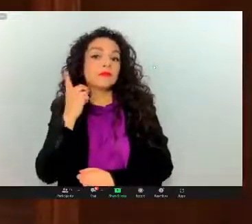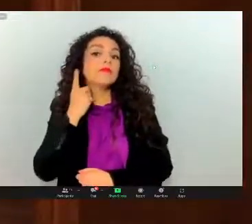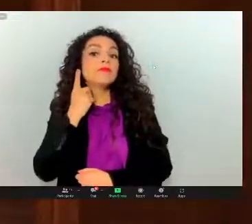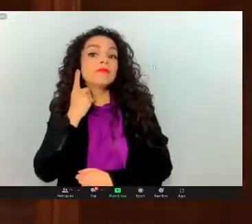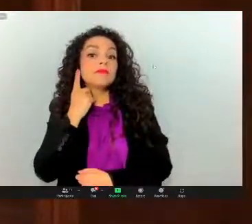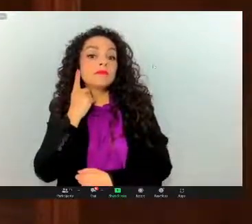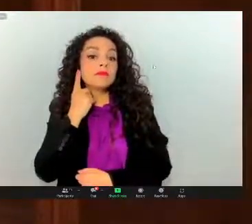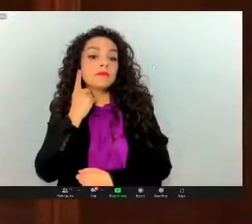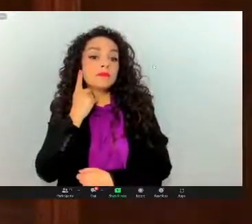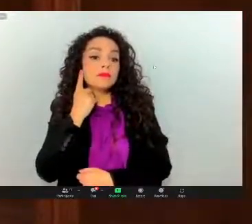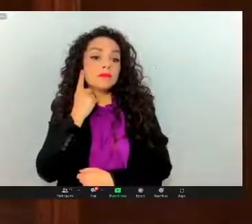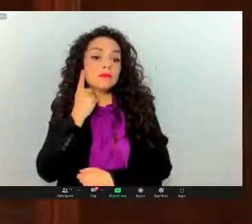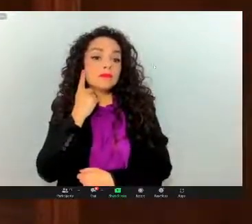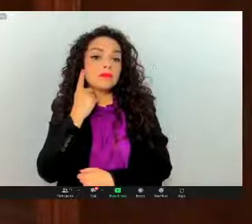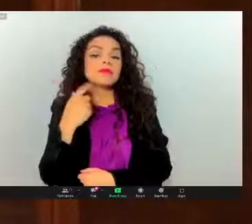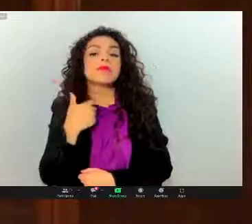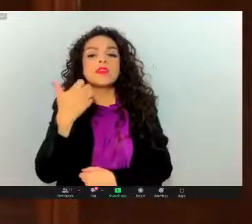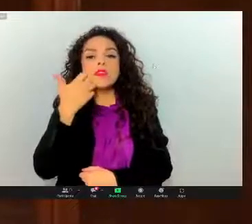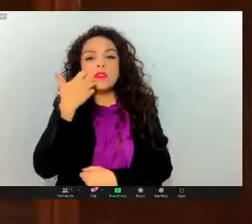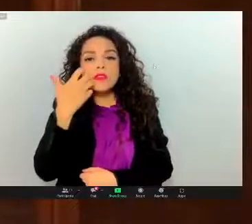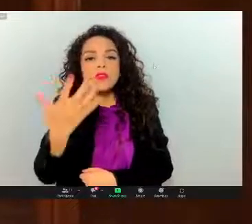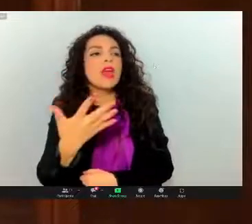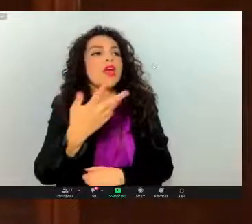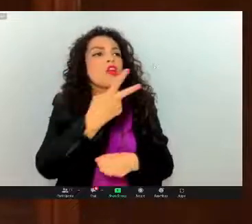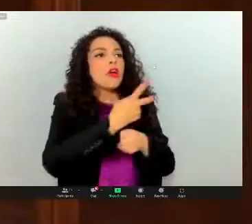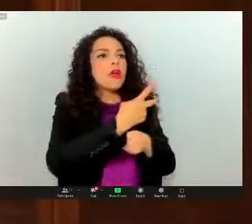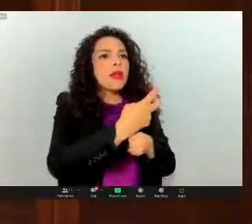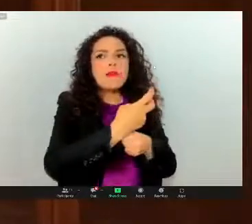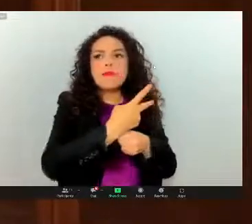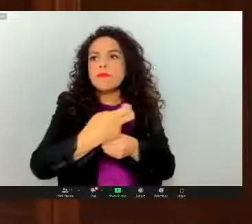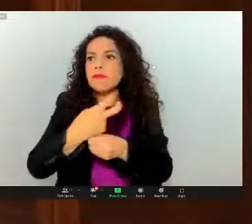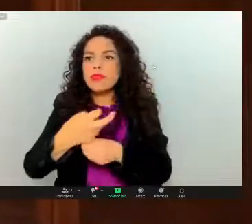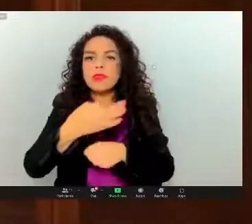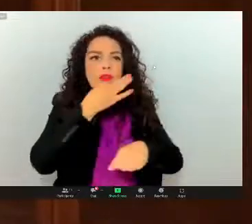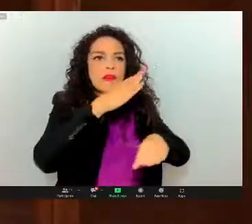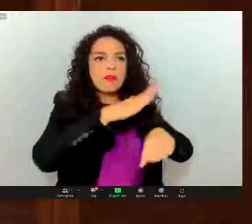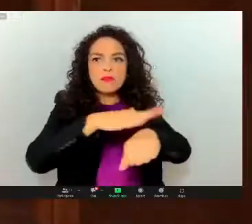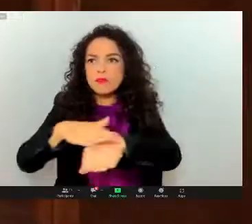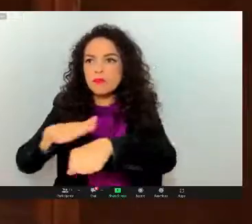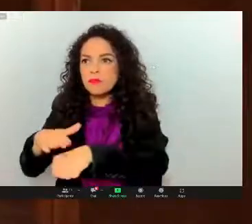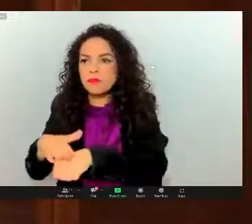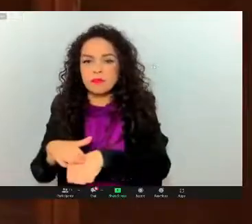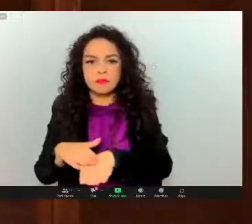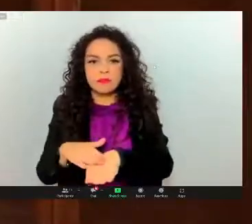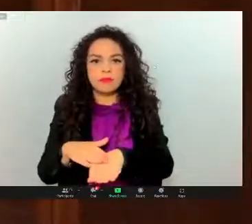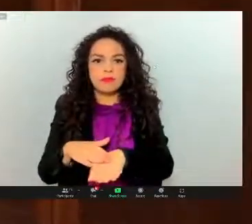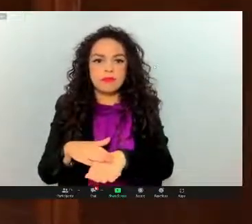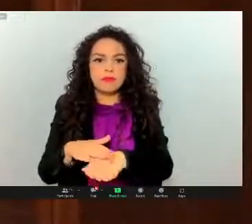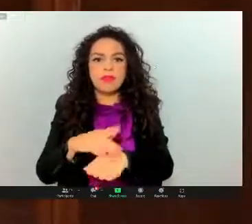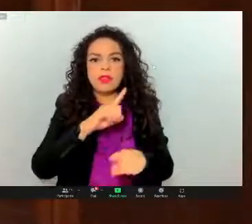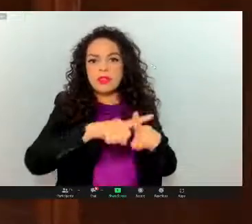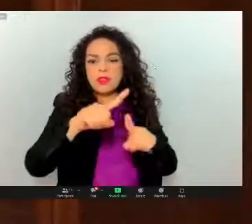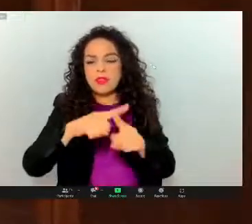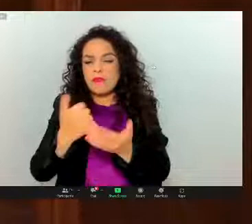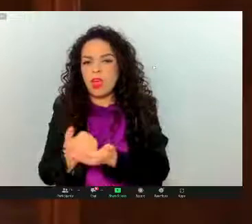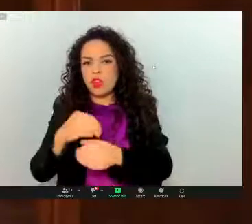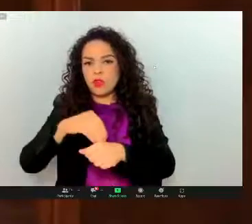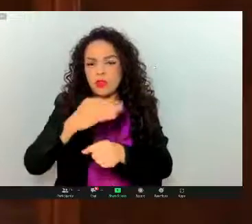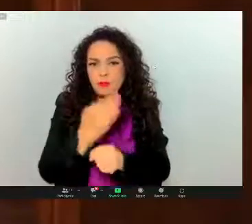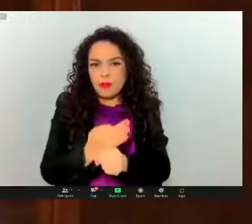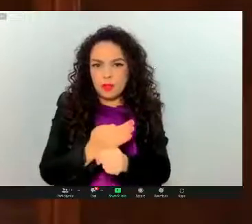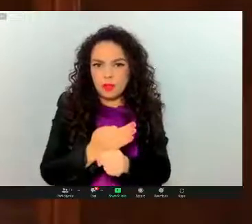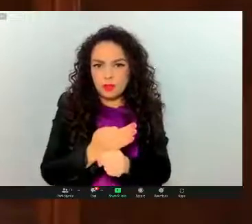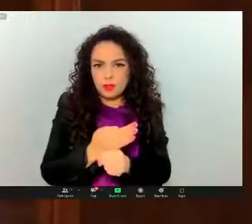exhortar a los ayuntamientos, a los 125 ayuntamientos, para que informen a esta soberanía y puedan